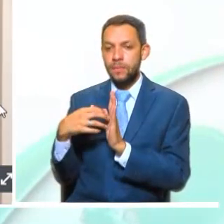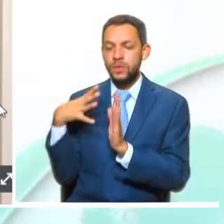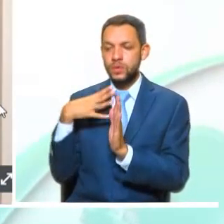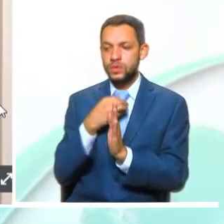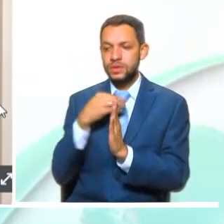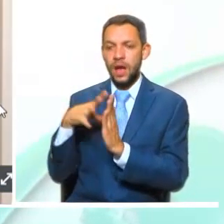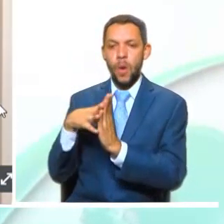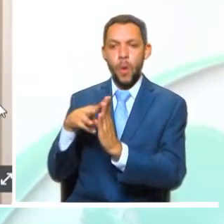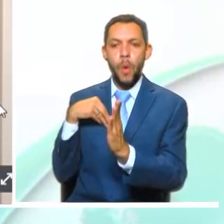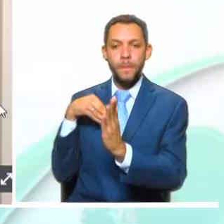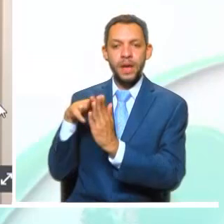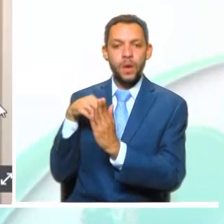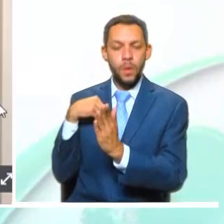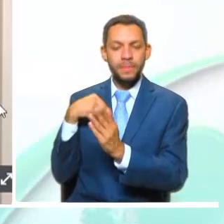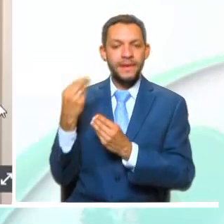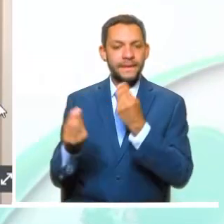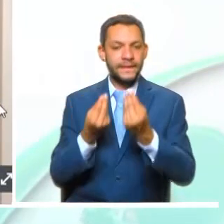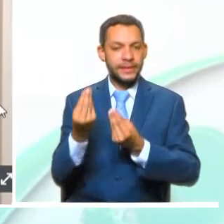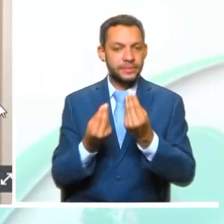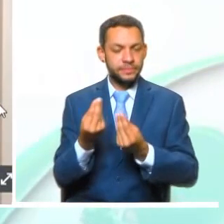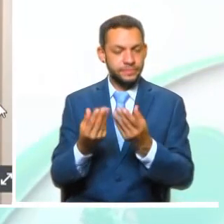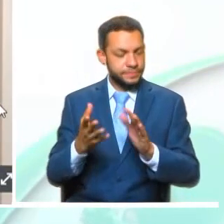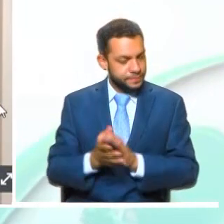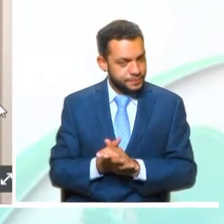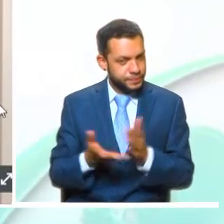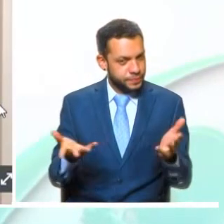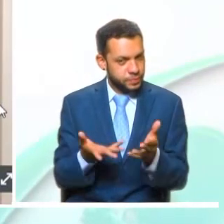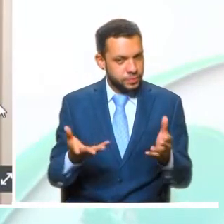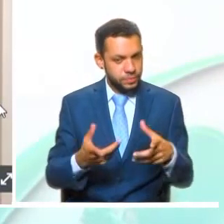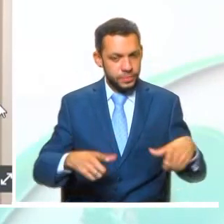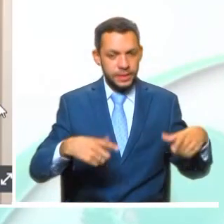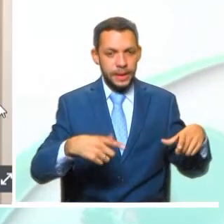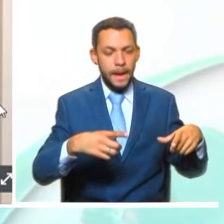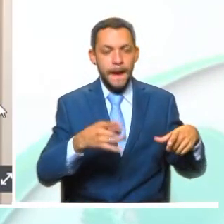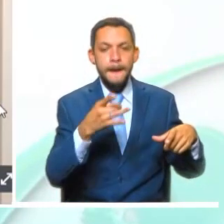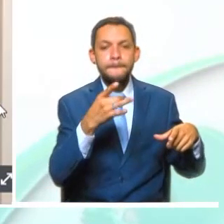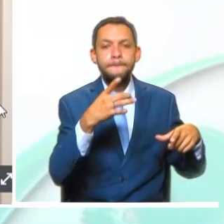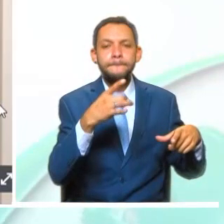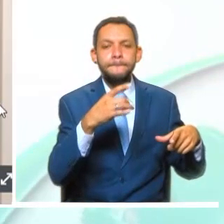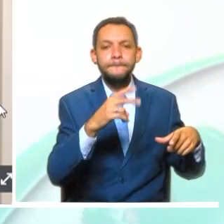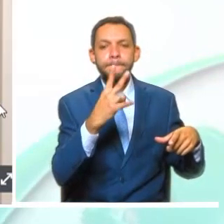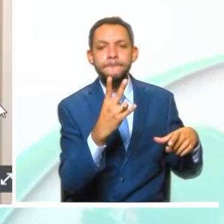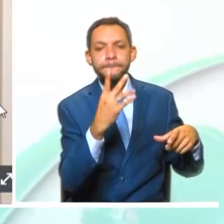felices en una en una en un recipiente de vidrio